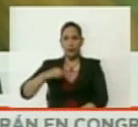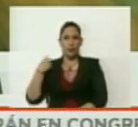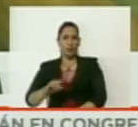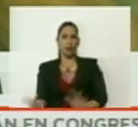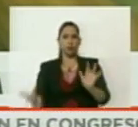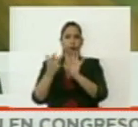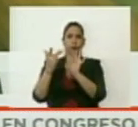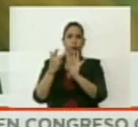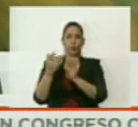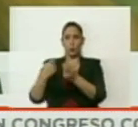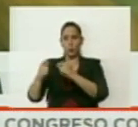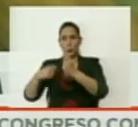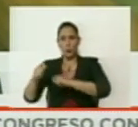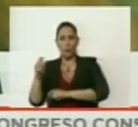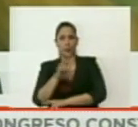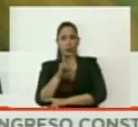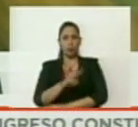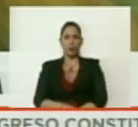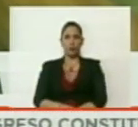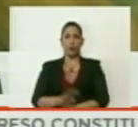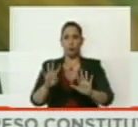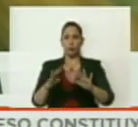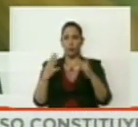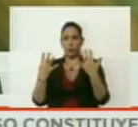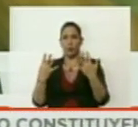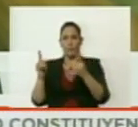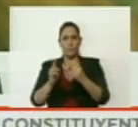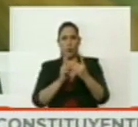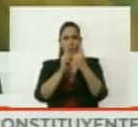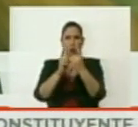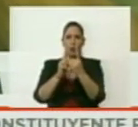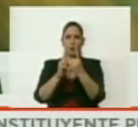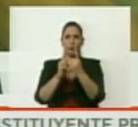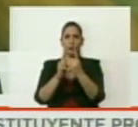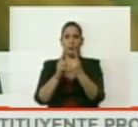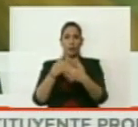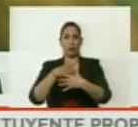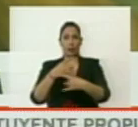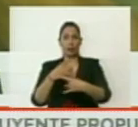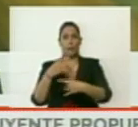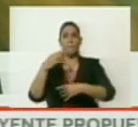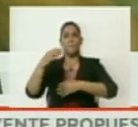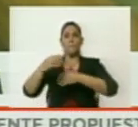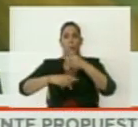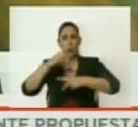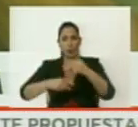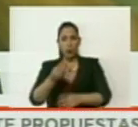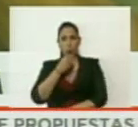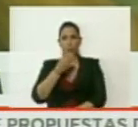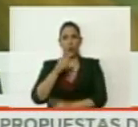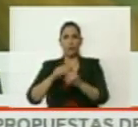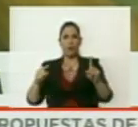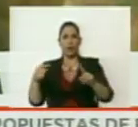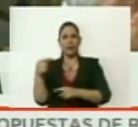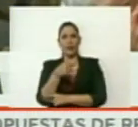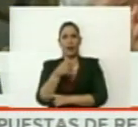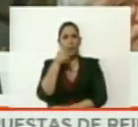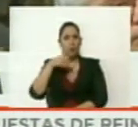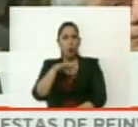vínculos o relaciones comerciales con Venezuela. 9. Persigue con particular interés los programas alimentarios para negar al pueblo